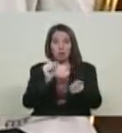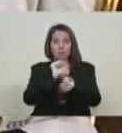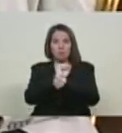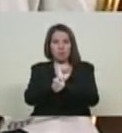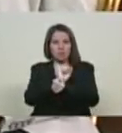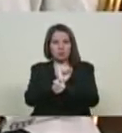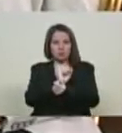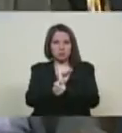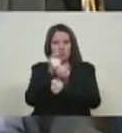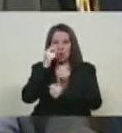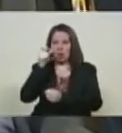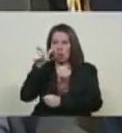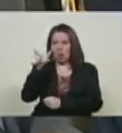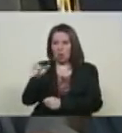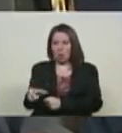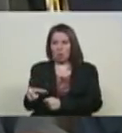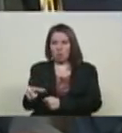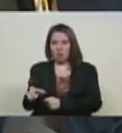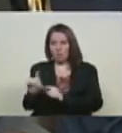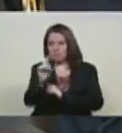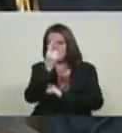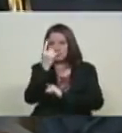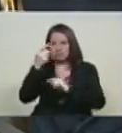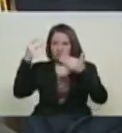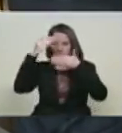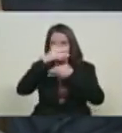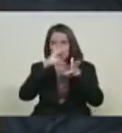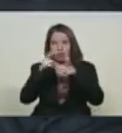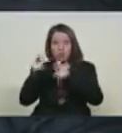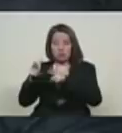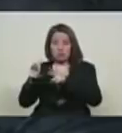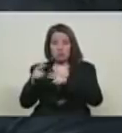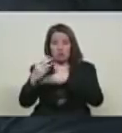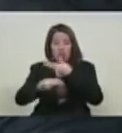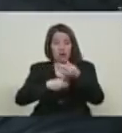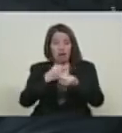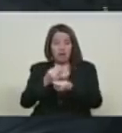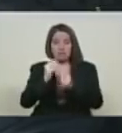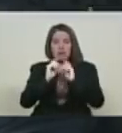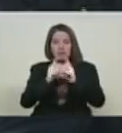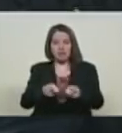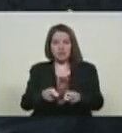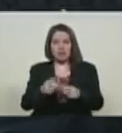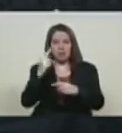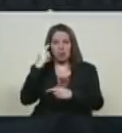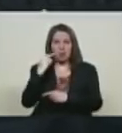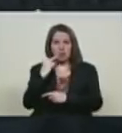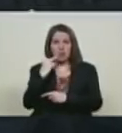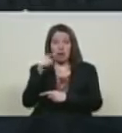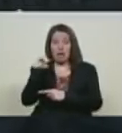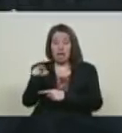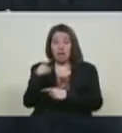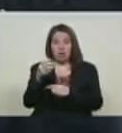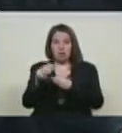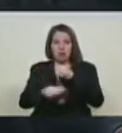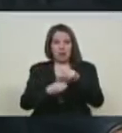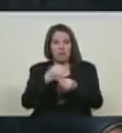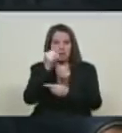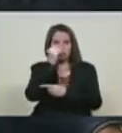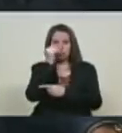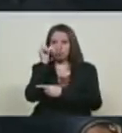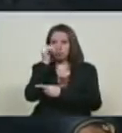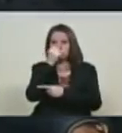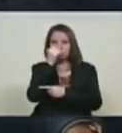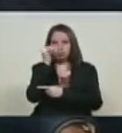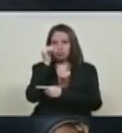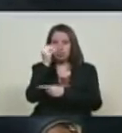alias Morfeo, uno de los principales terroristas que estaba infiltrado en la avenida Bolívar. Ellos pretendían grabar el